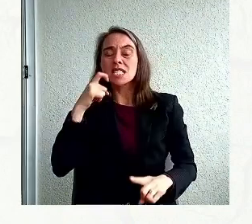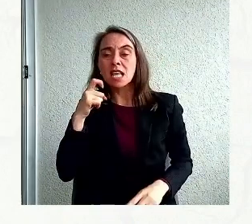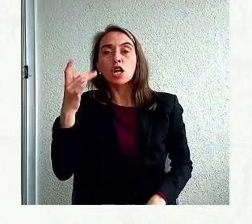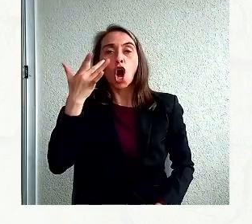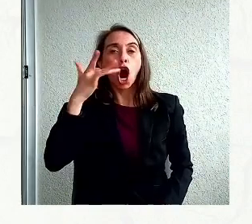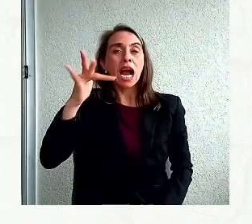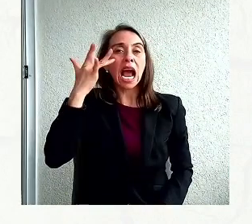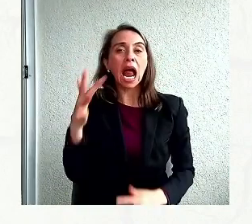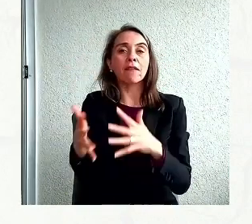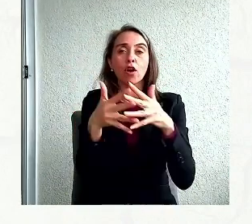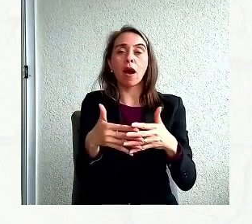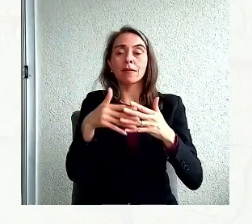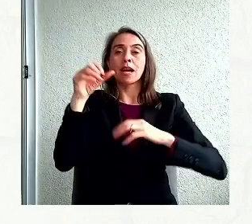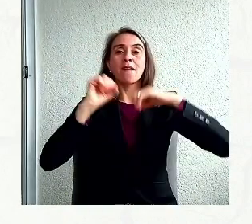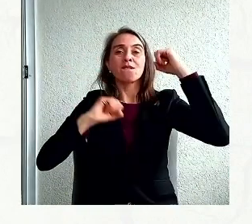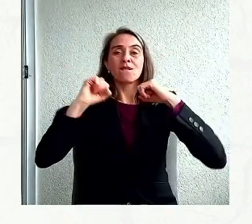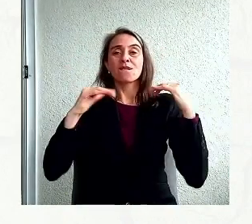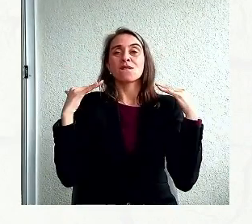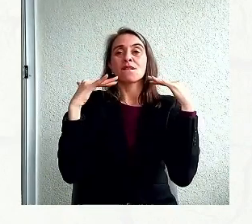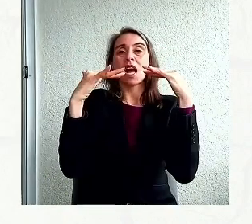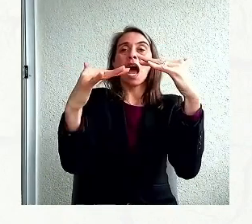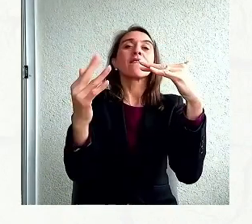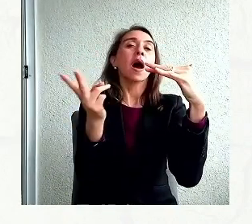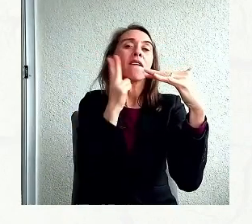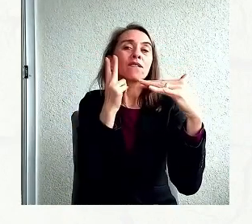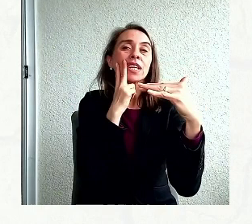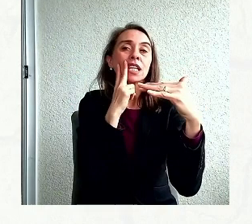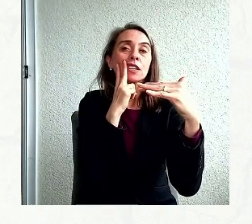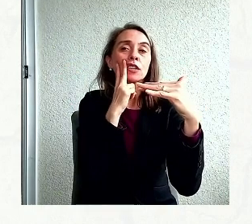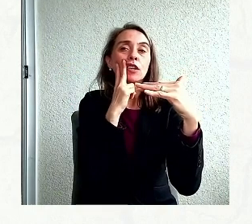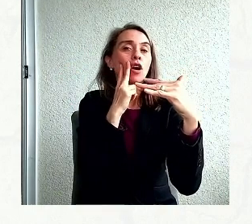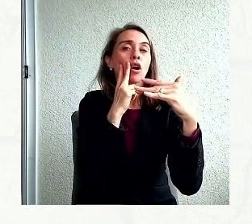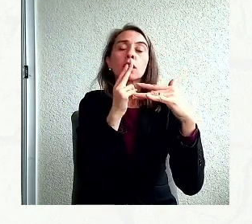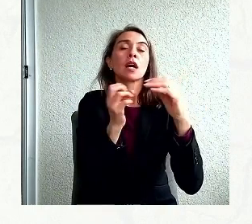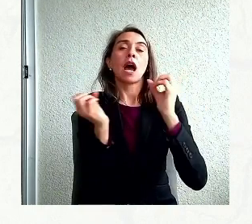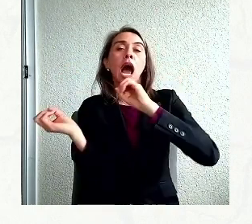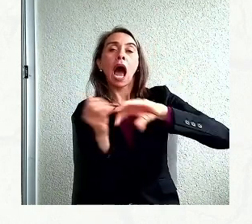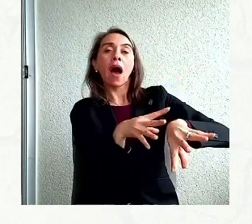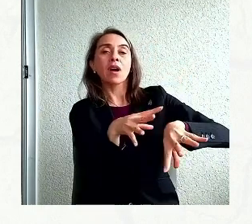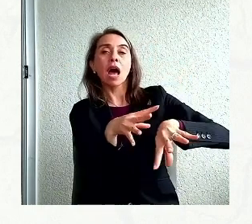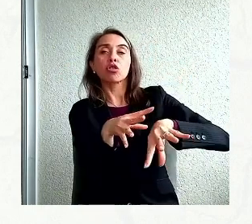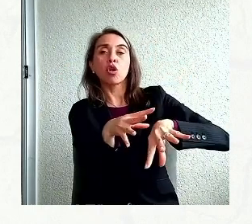del vino está desplazándose hacia el norte por el